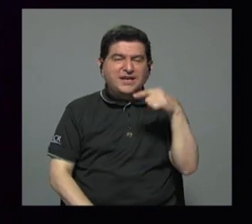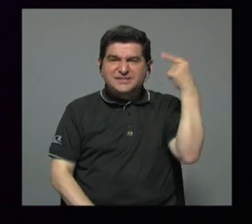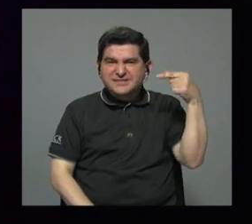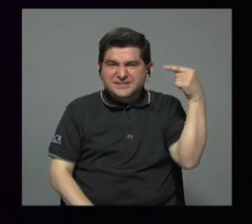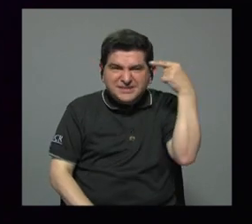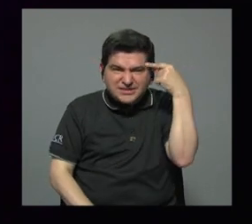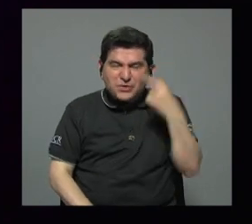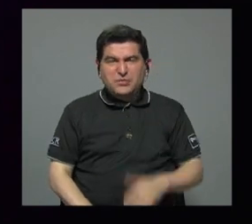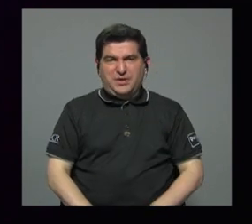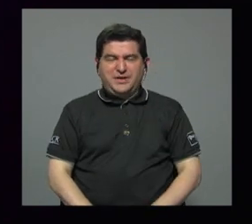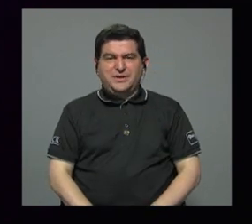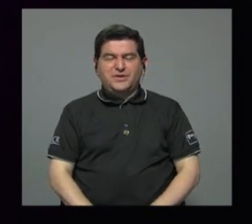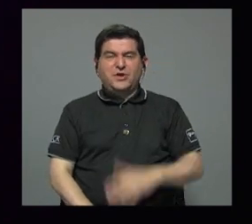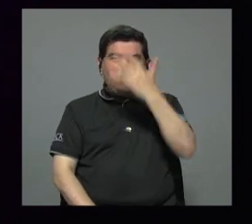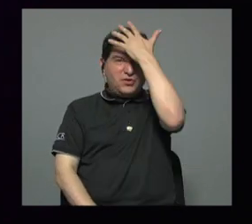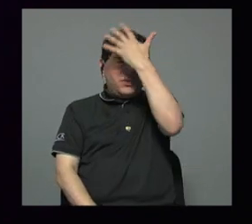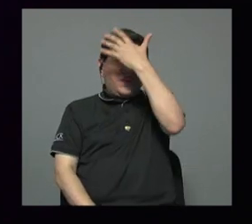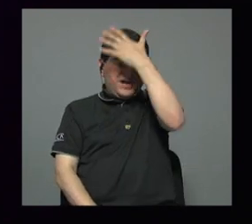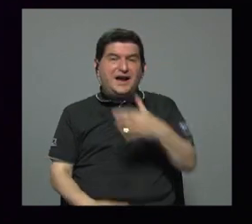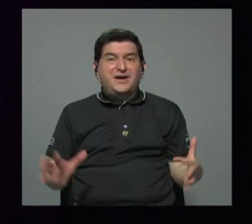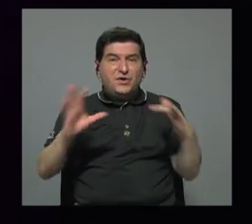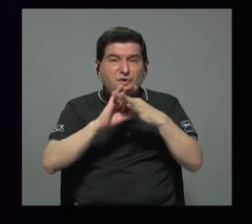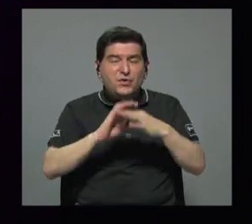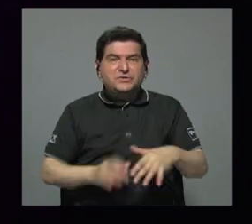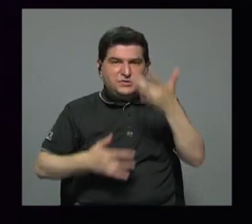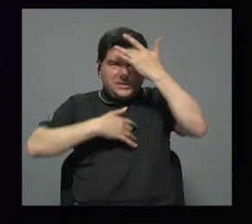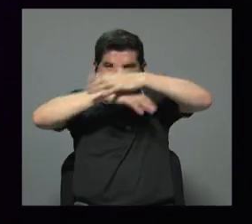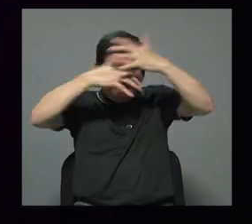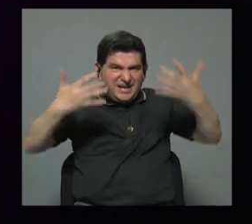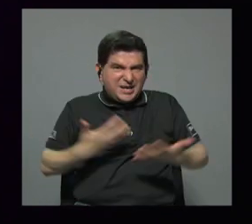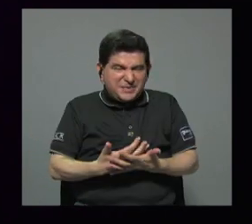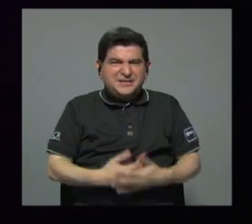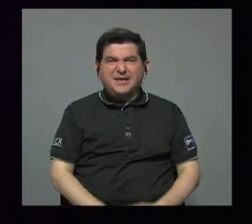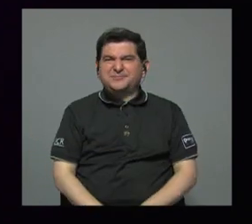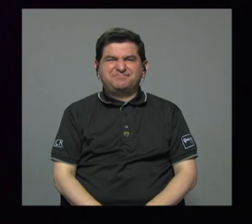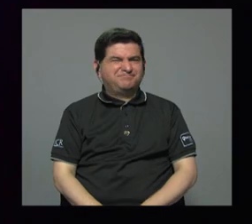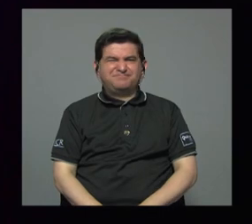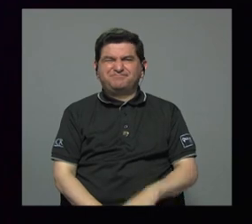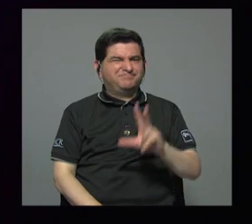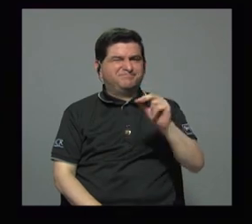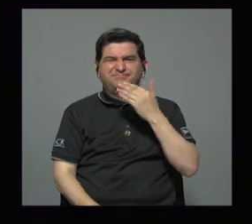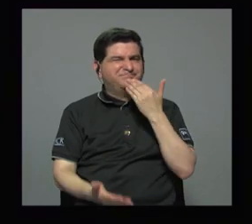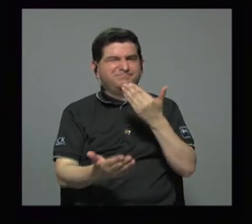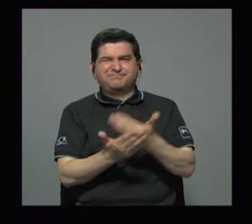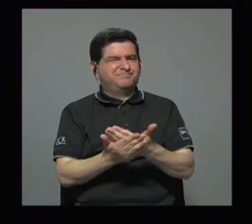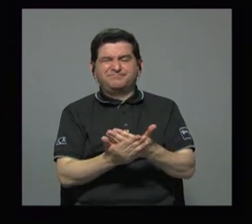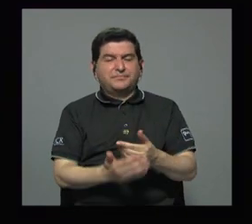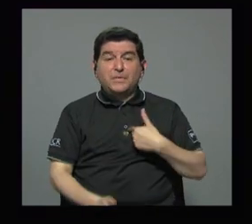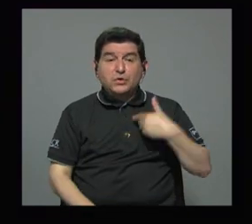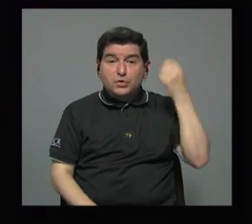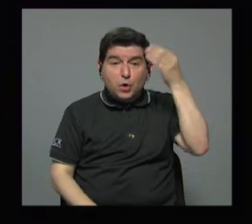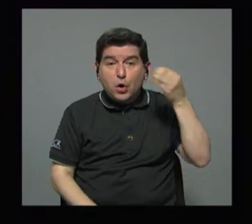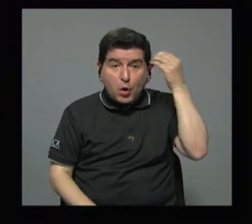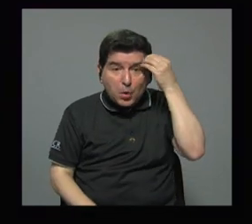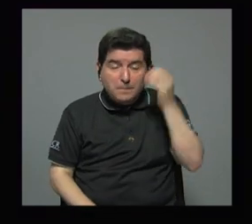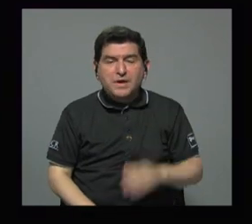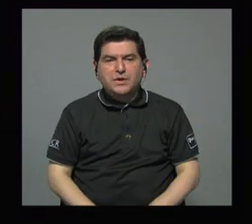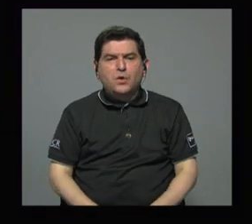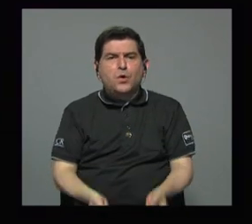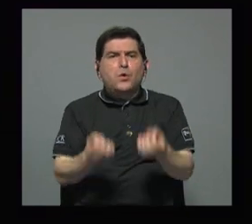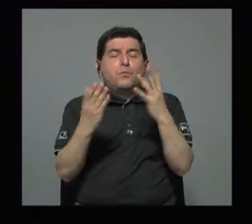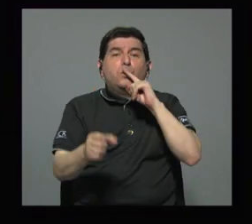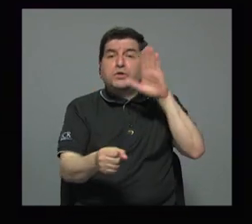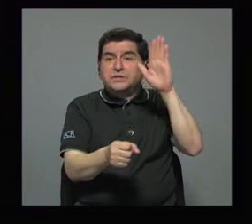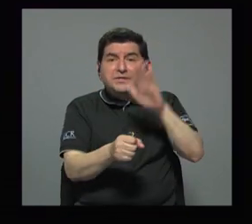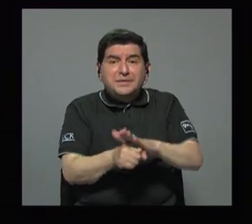por la administración de carlos alvarado en relación a la pandemia no han sido del todo buenos en mi opinión ha habido muchísimas